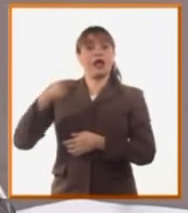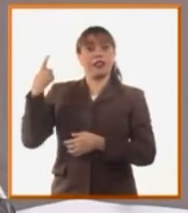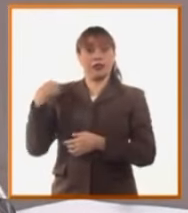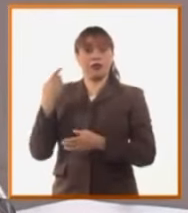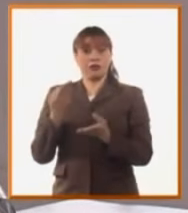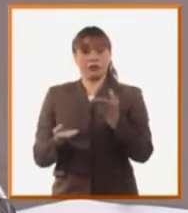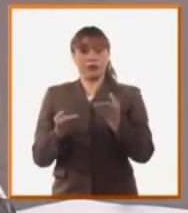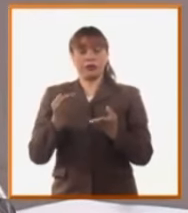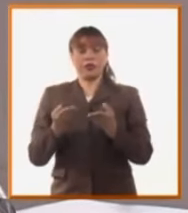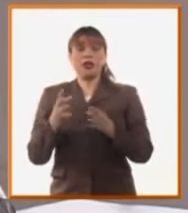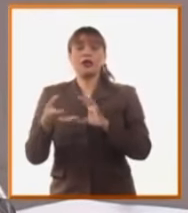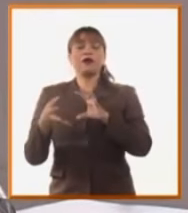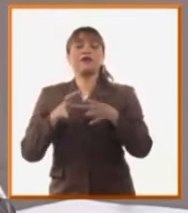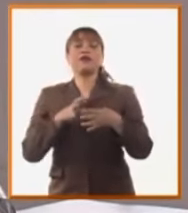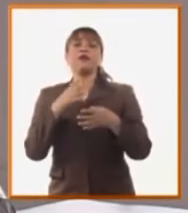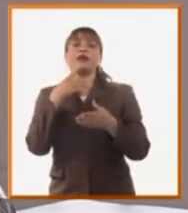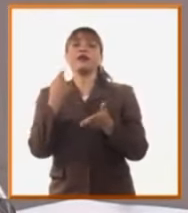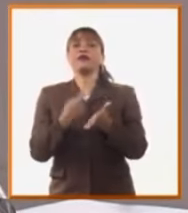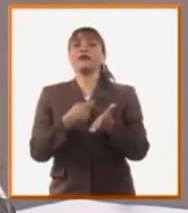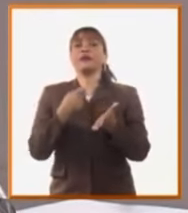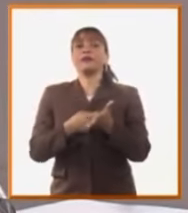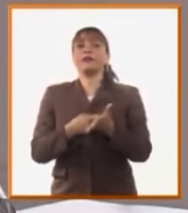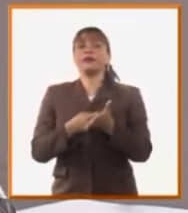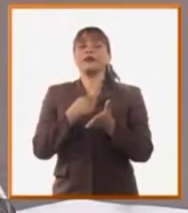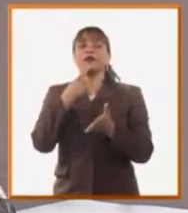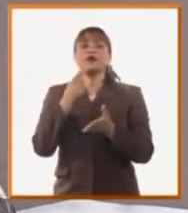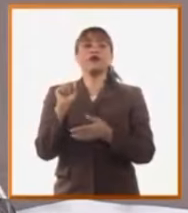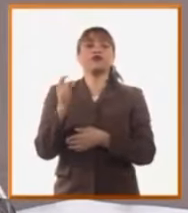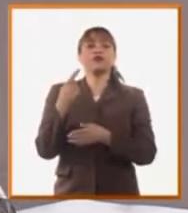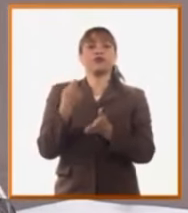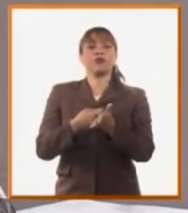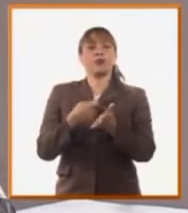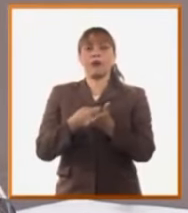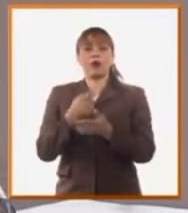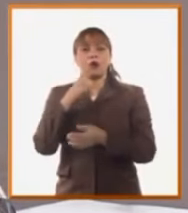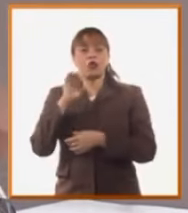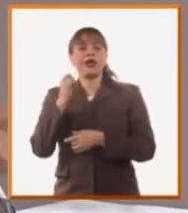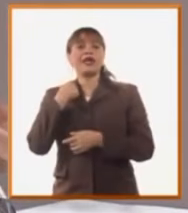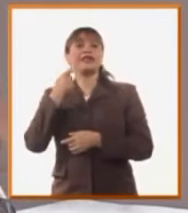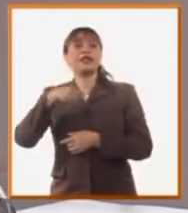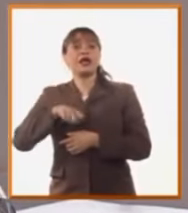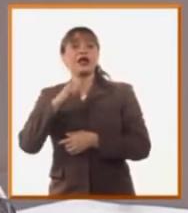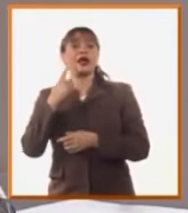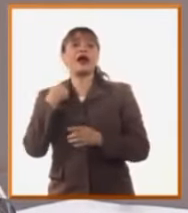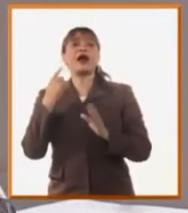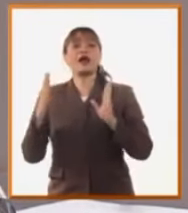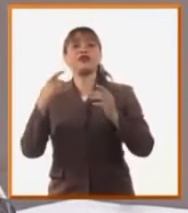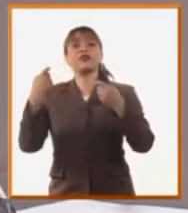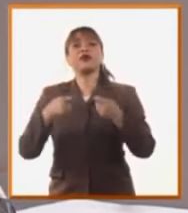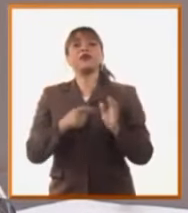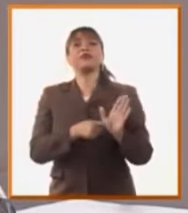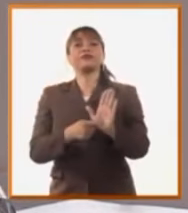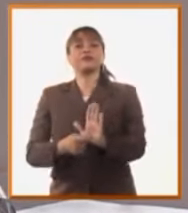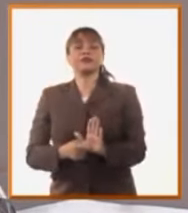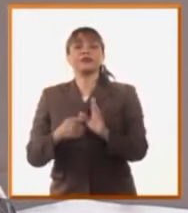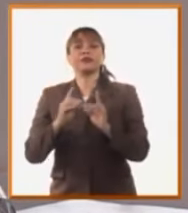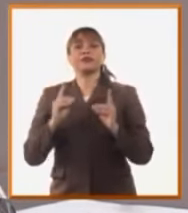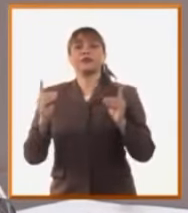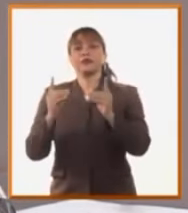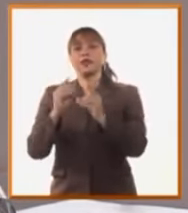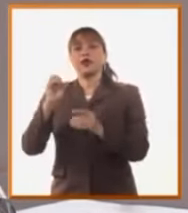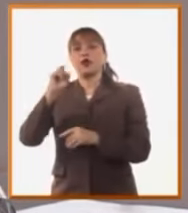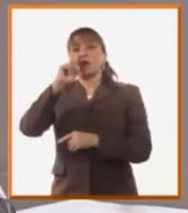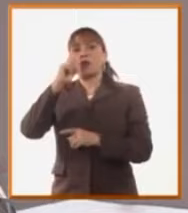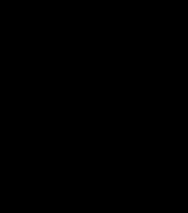modelo que se utilizaba para la liquidación de dividendo era solamente para el pago este año además deben presentarlo en la oficina de administración tributaria como